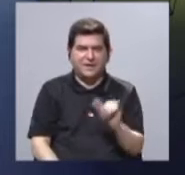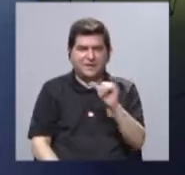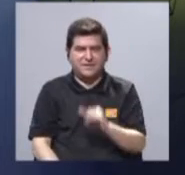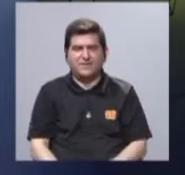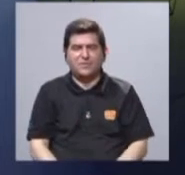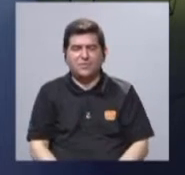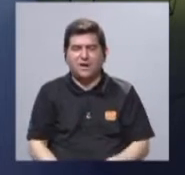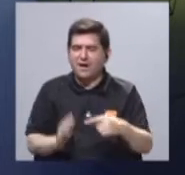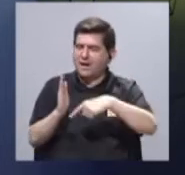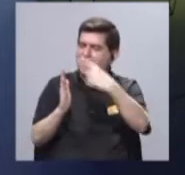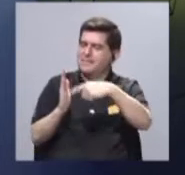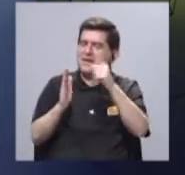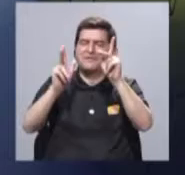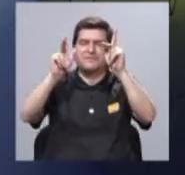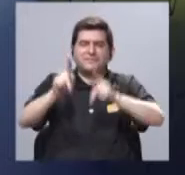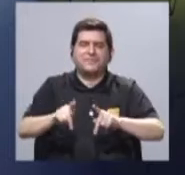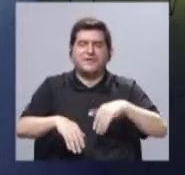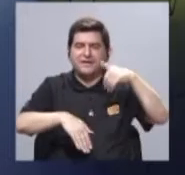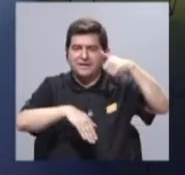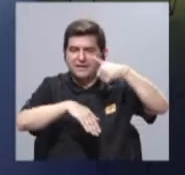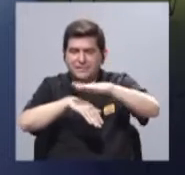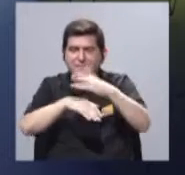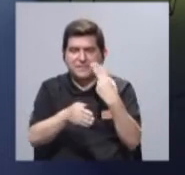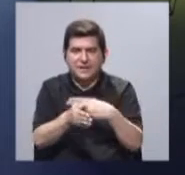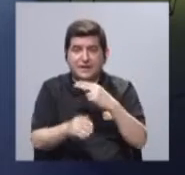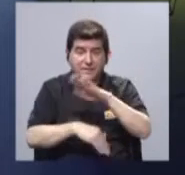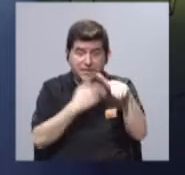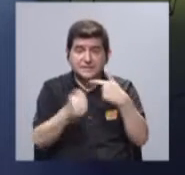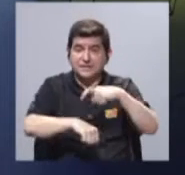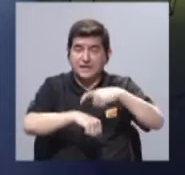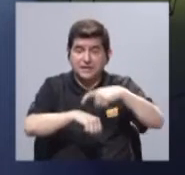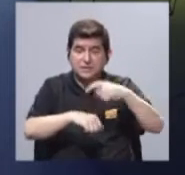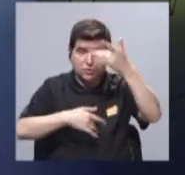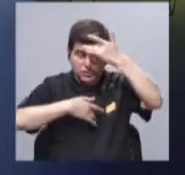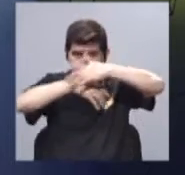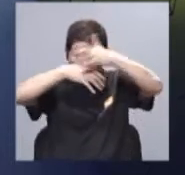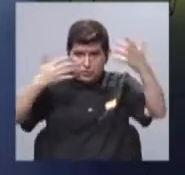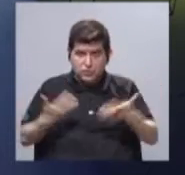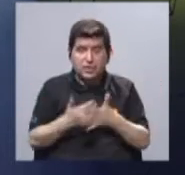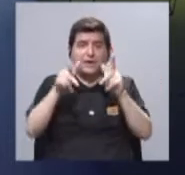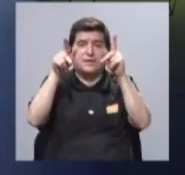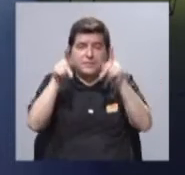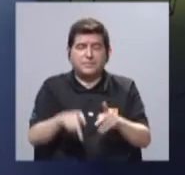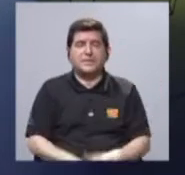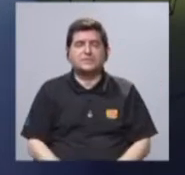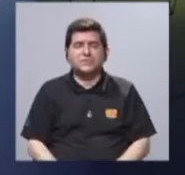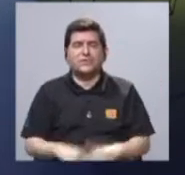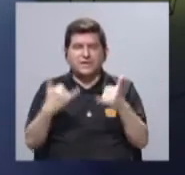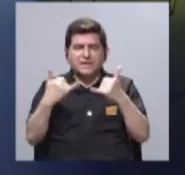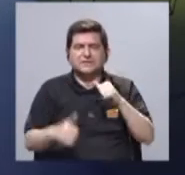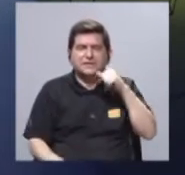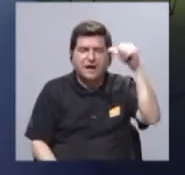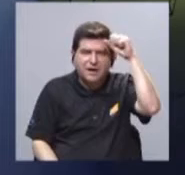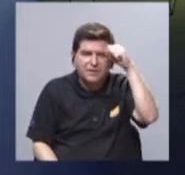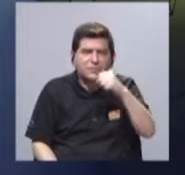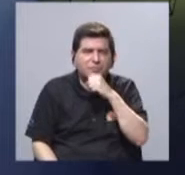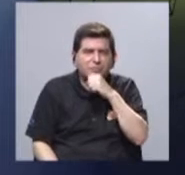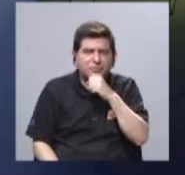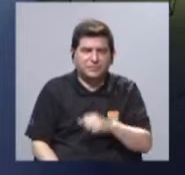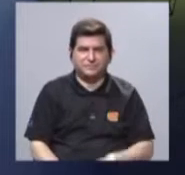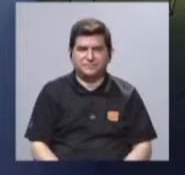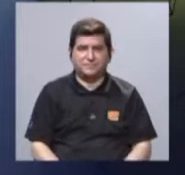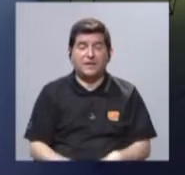pauta el perfil de las personas ingresadas que durante toda la pandemia ha sido gente de más edad no